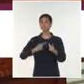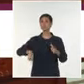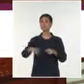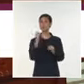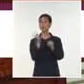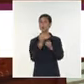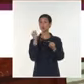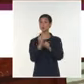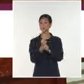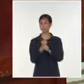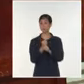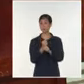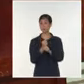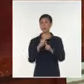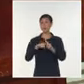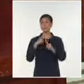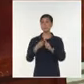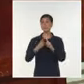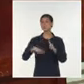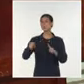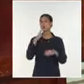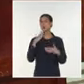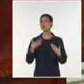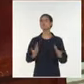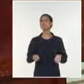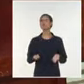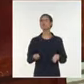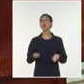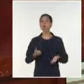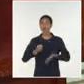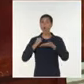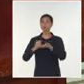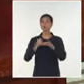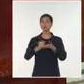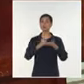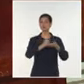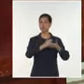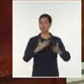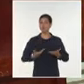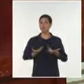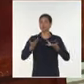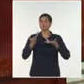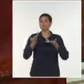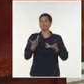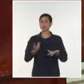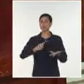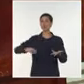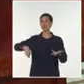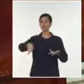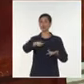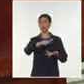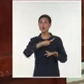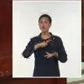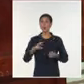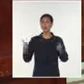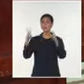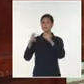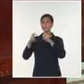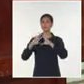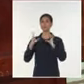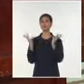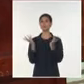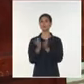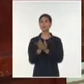encuentre suficientes en la vida, sino ser útiles a la altura del inmenso talento que más que seguro y convencido estoy que